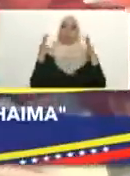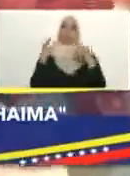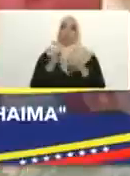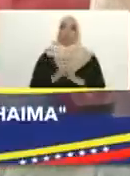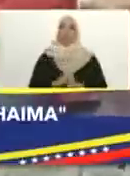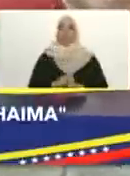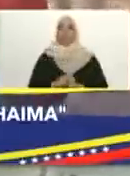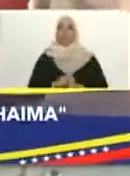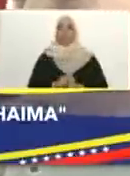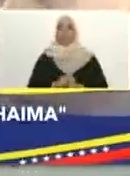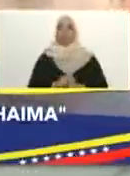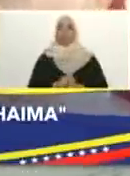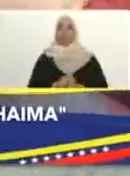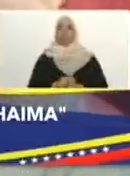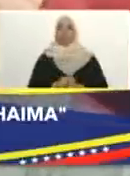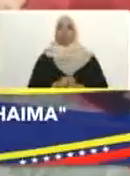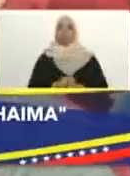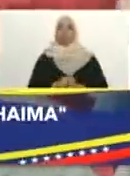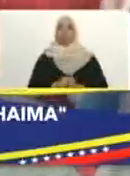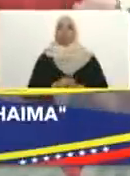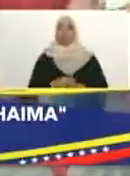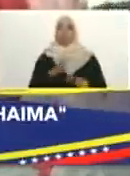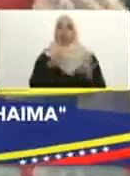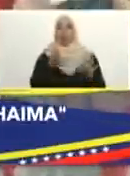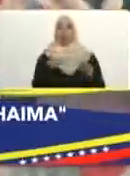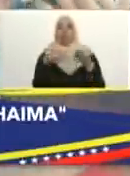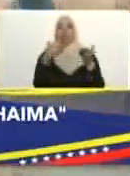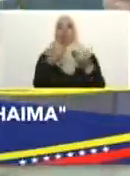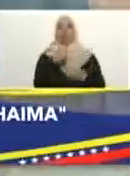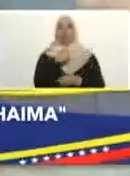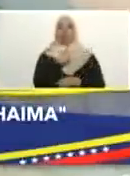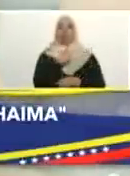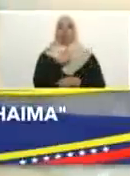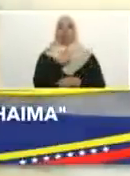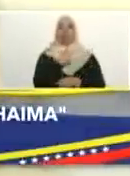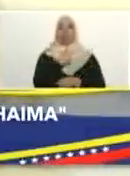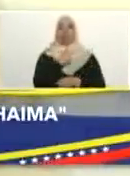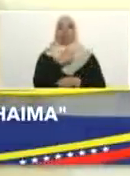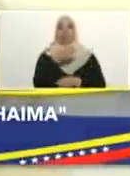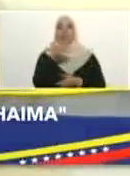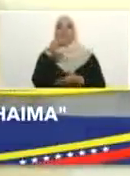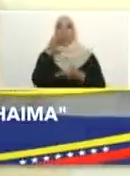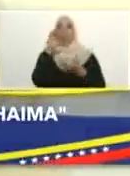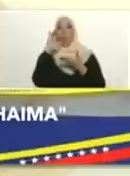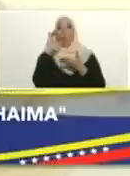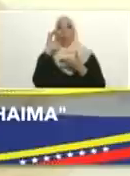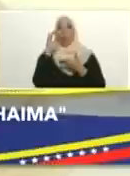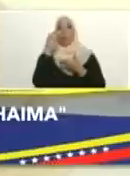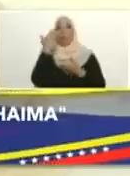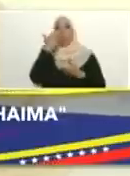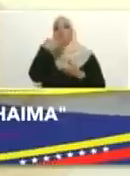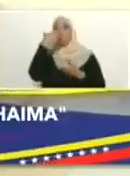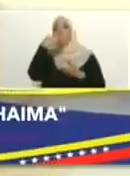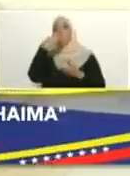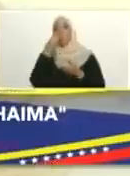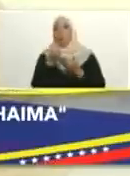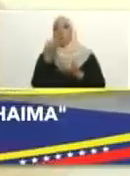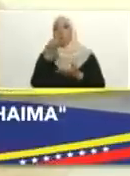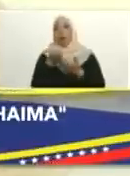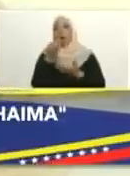Orgulloso. Mira, me están regalando un jugo de mango